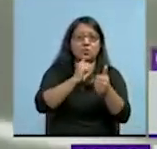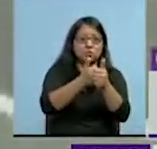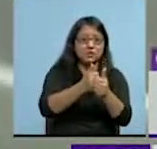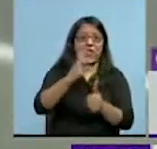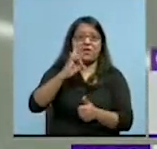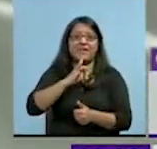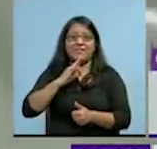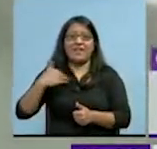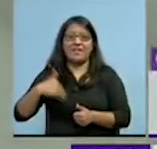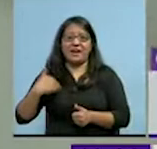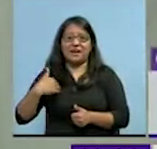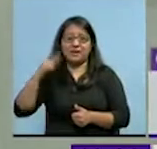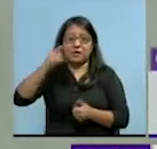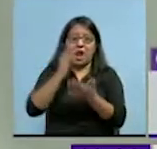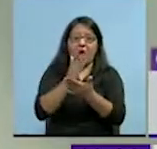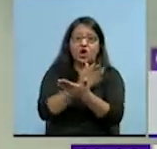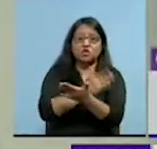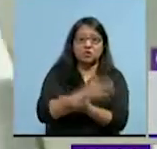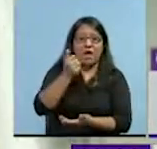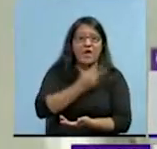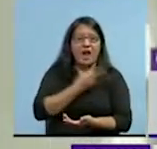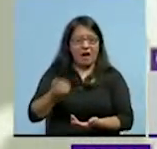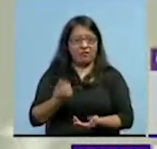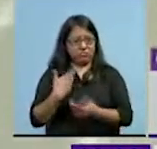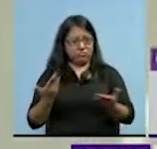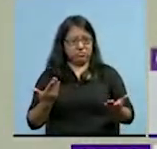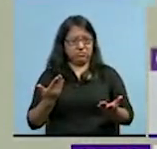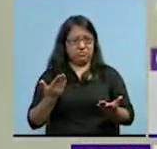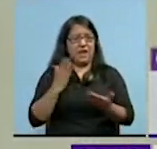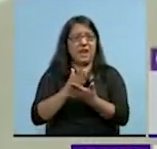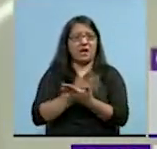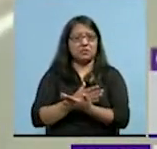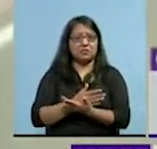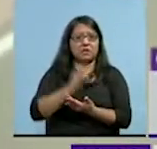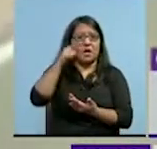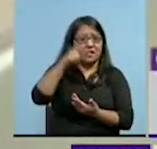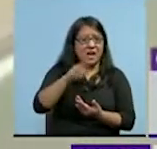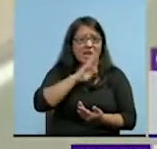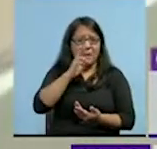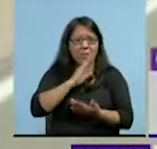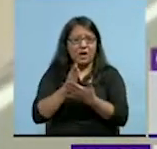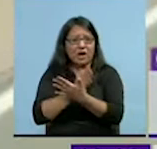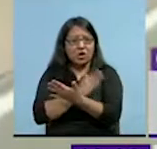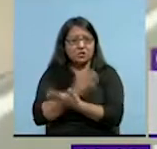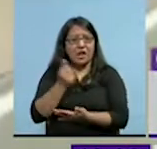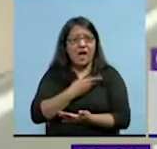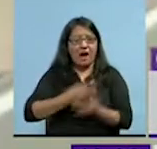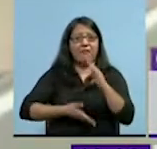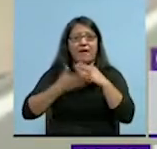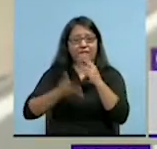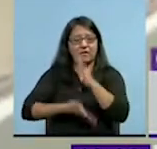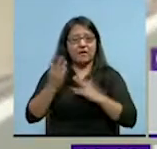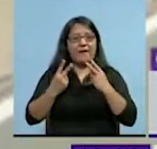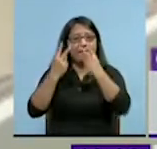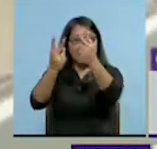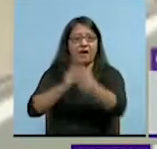y mira vos que el usuario fue todo eso en su momento que la cocina estaba en rusia justamente con la gente de allá fue